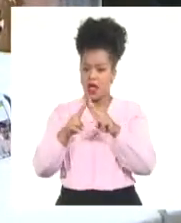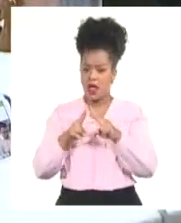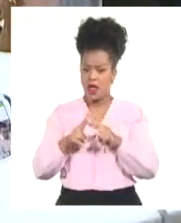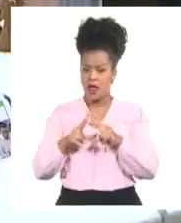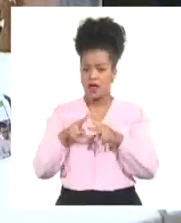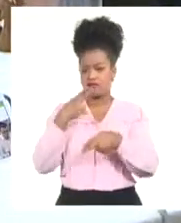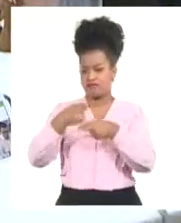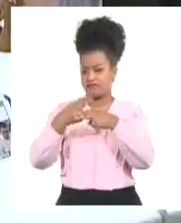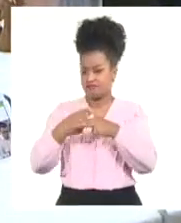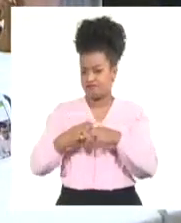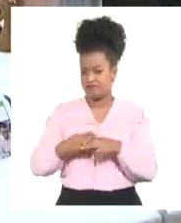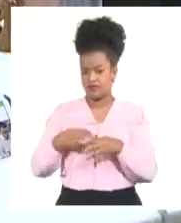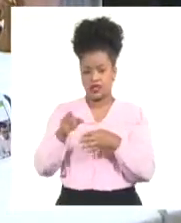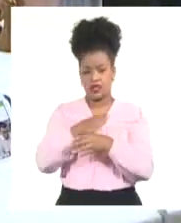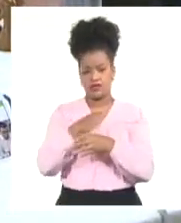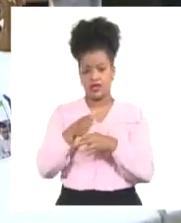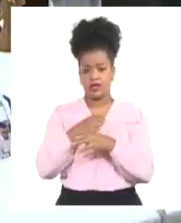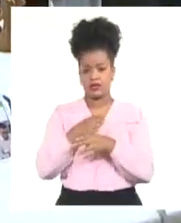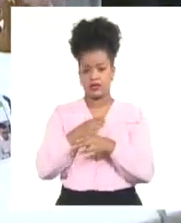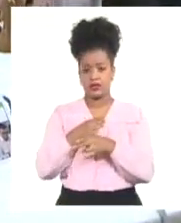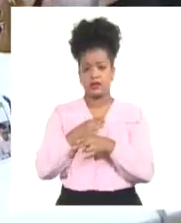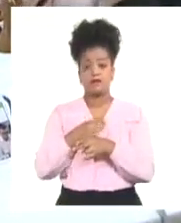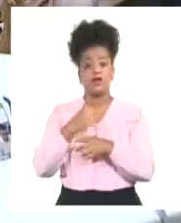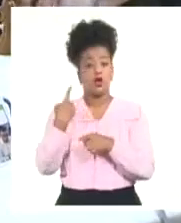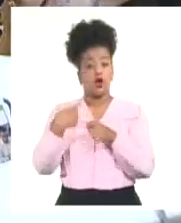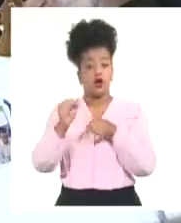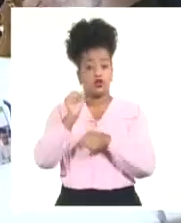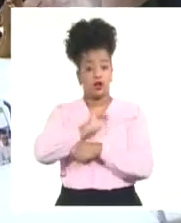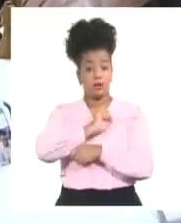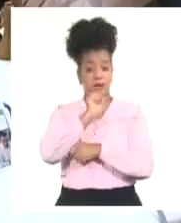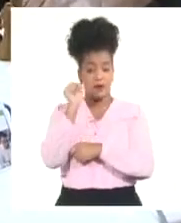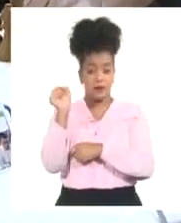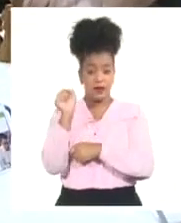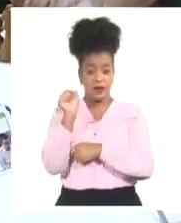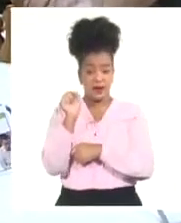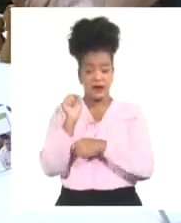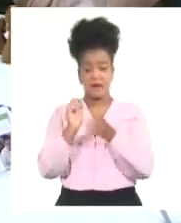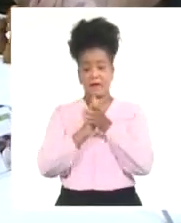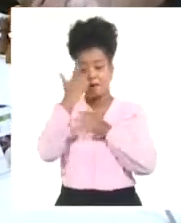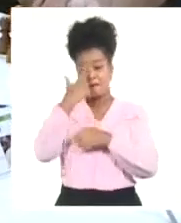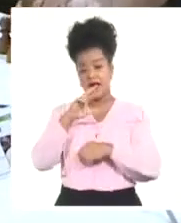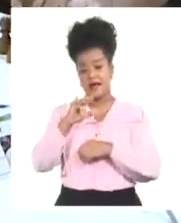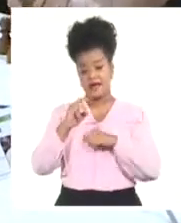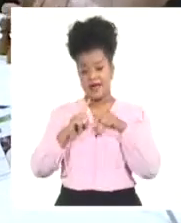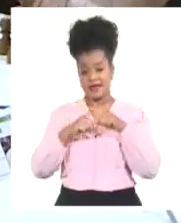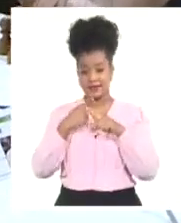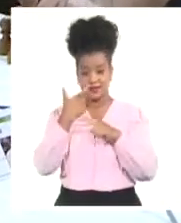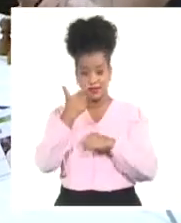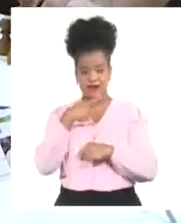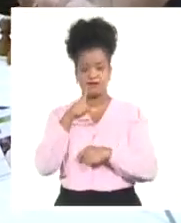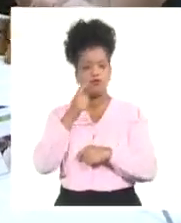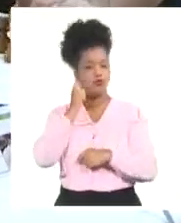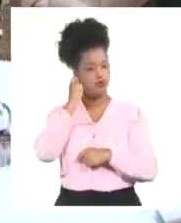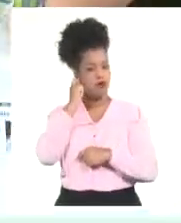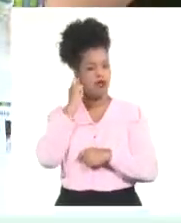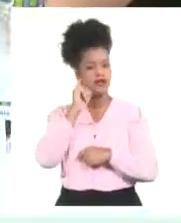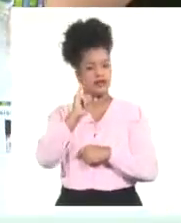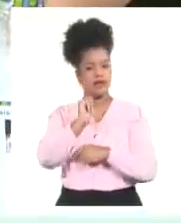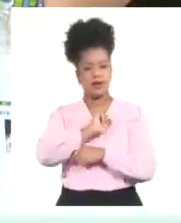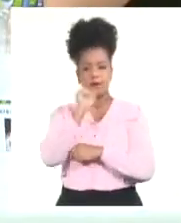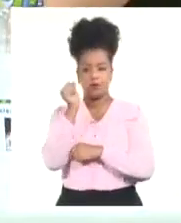Basip Durarbaili. En el Premier, Irina Ulmaga dispuso de Marixa Rivas y acumula 6 unidades en la cabeza del